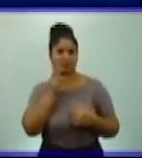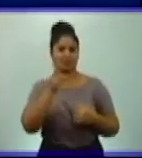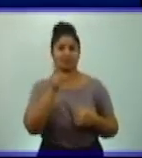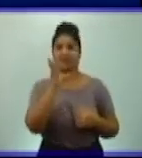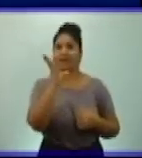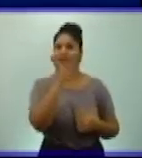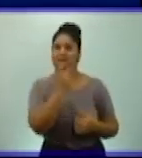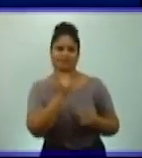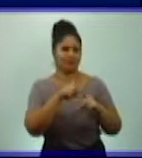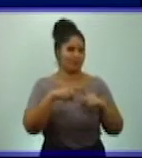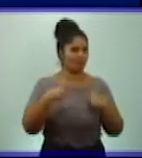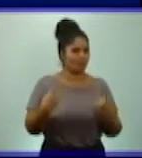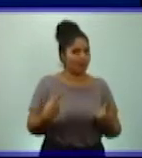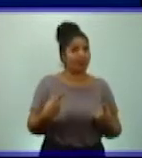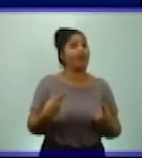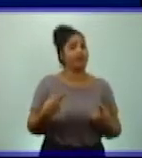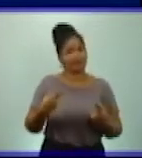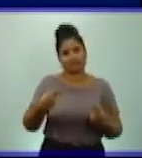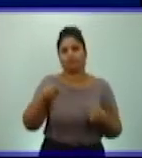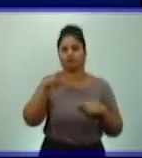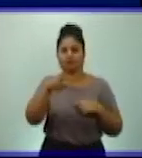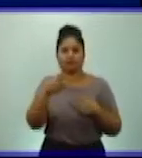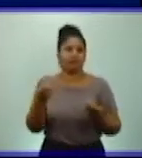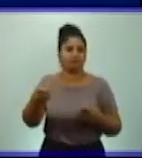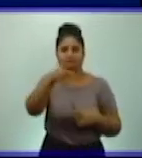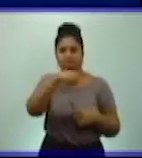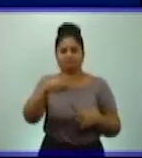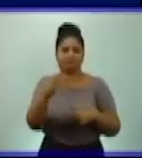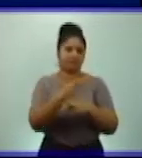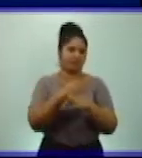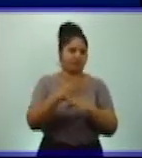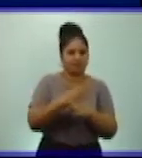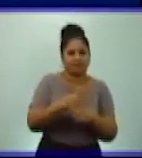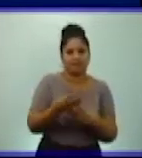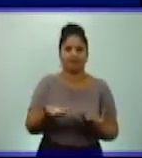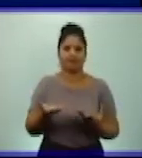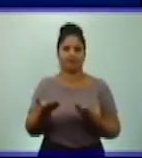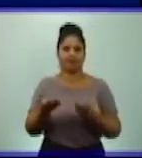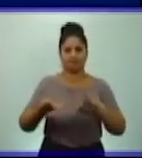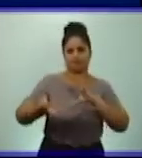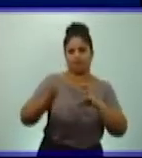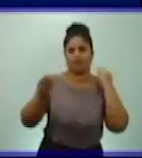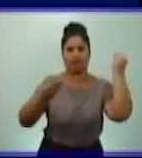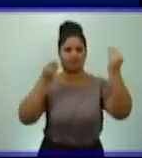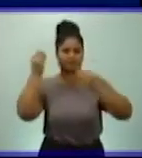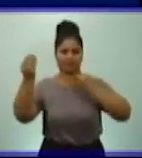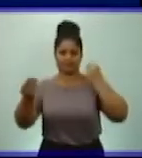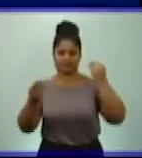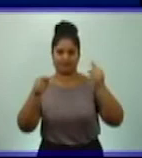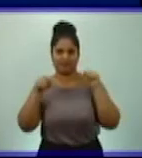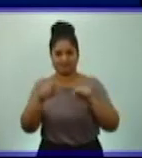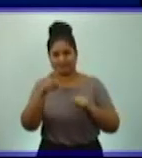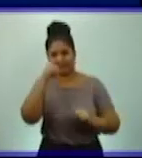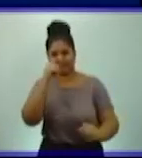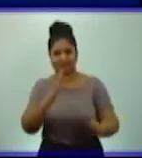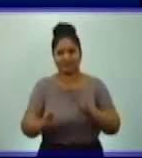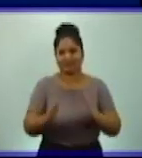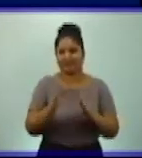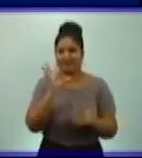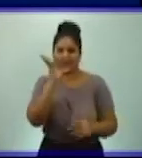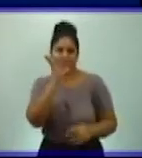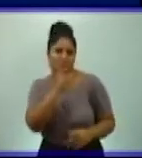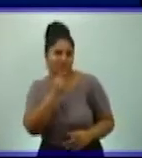porque realmente ustedes han tenido experiencias en el amor, están en una edad muy linda, donde todas